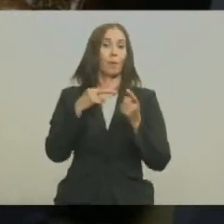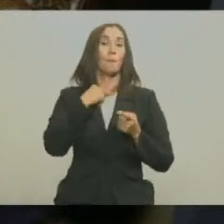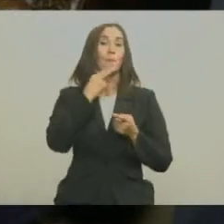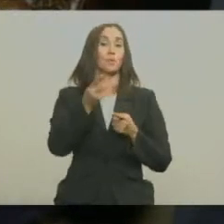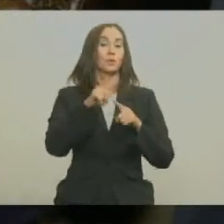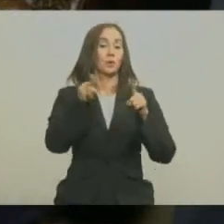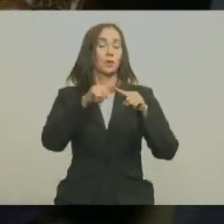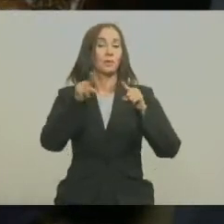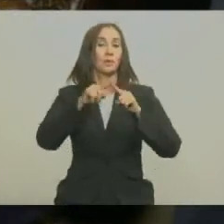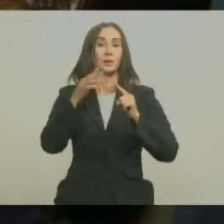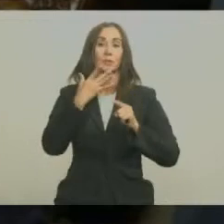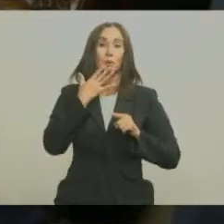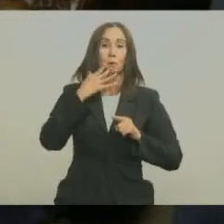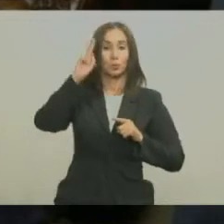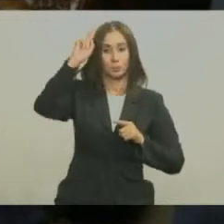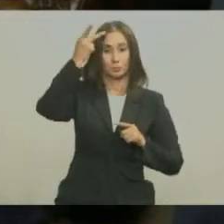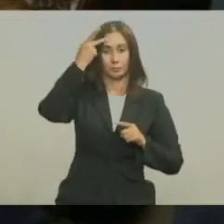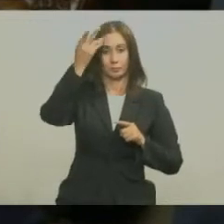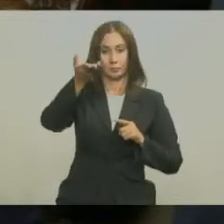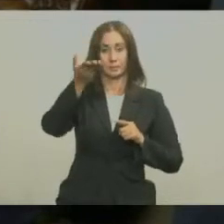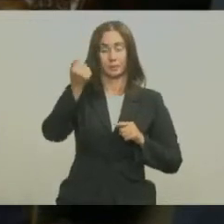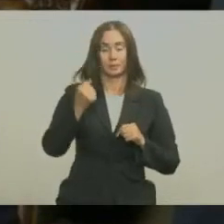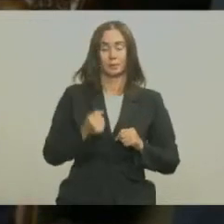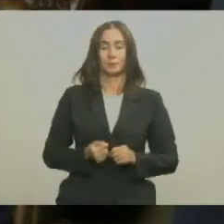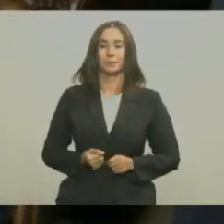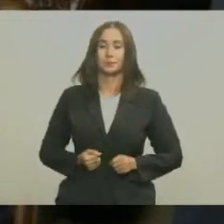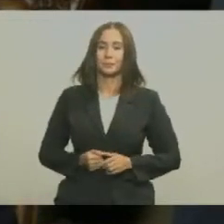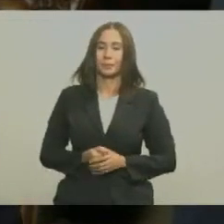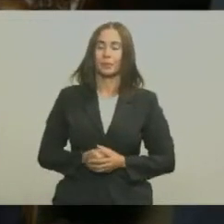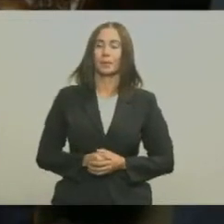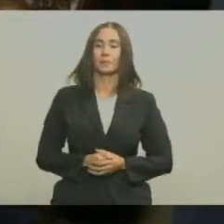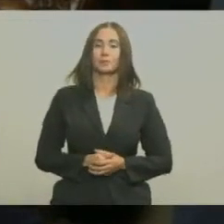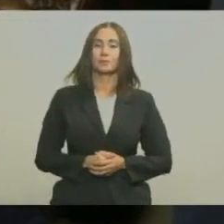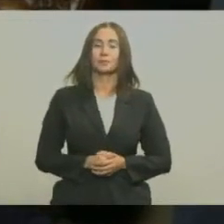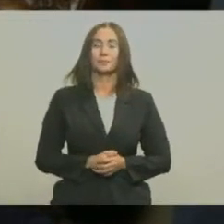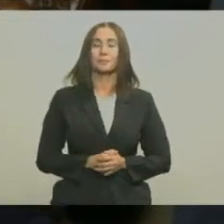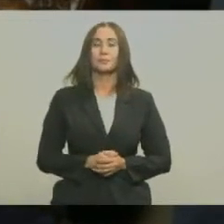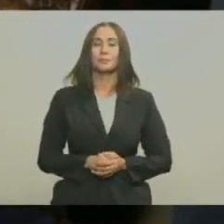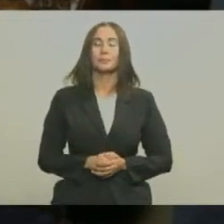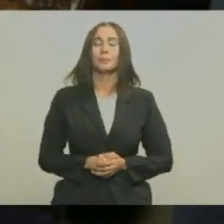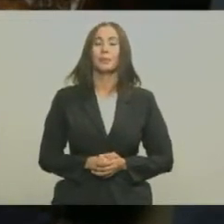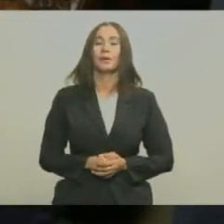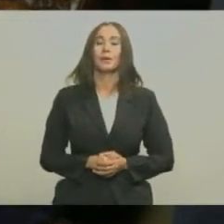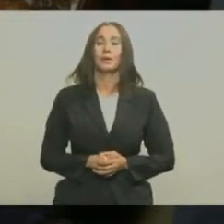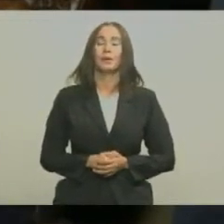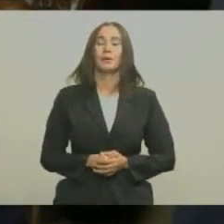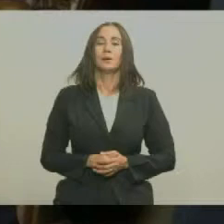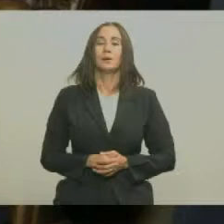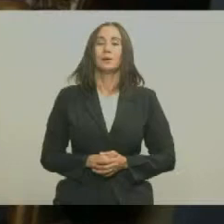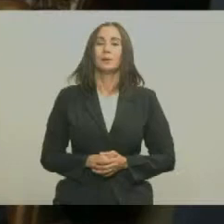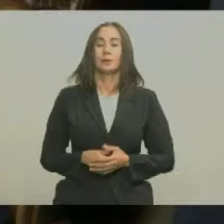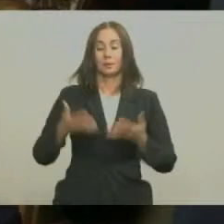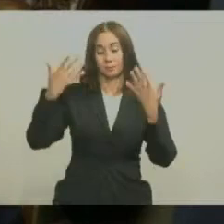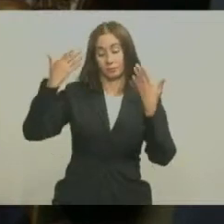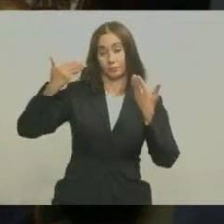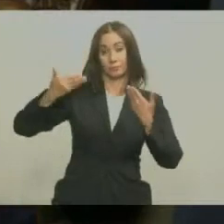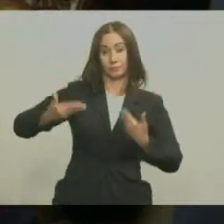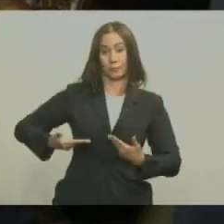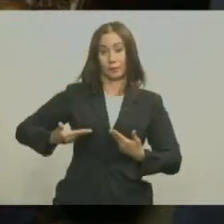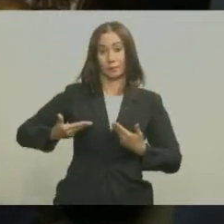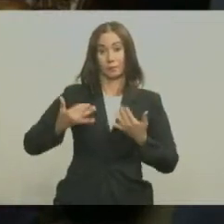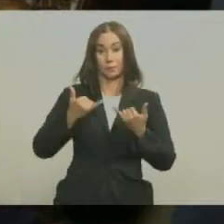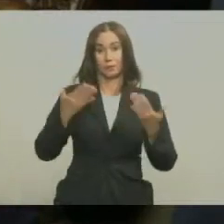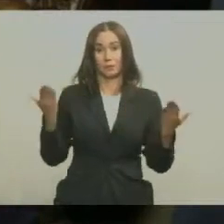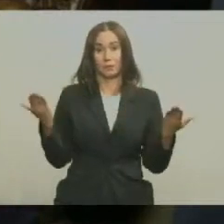voceros de la diferente bancada que hacemos vida común en la Cámara de Diputados. Mi presencia acá en